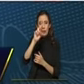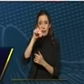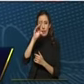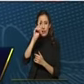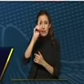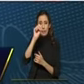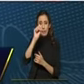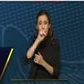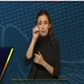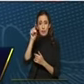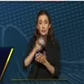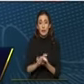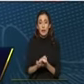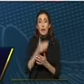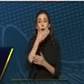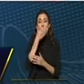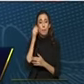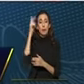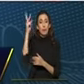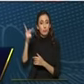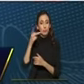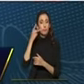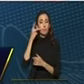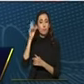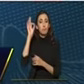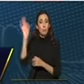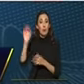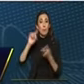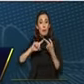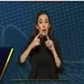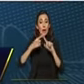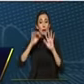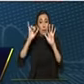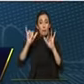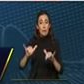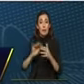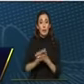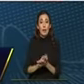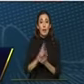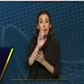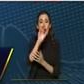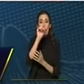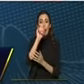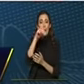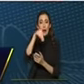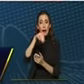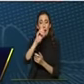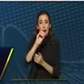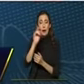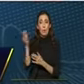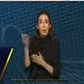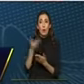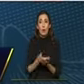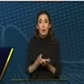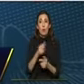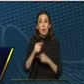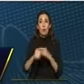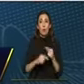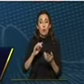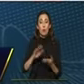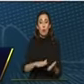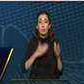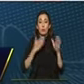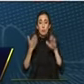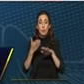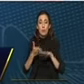no podría haber hecho mejor poema al amigo, en este caso Ramón Sigé, que se le fue